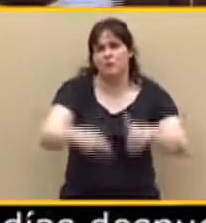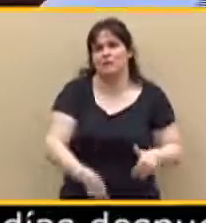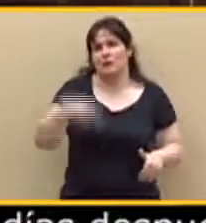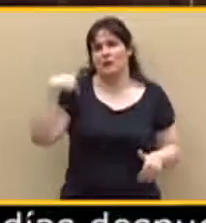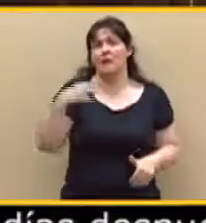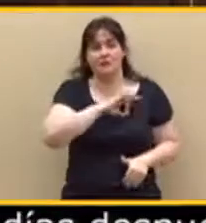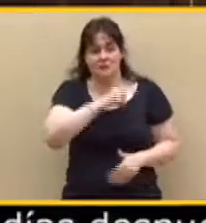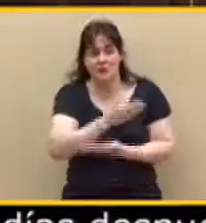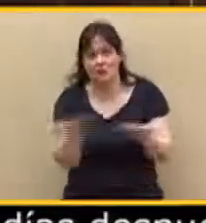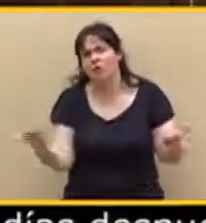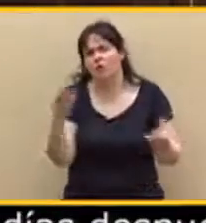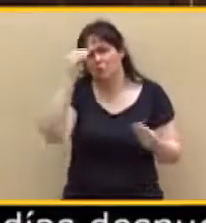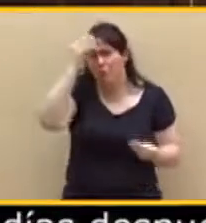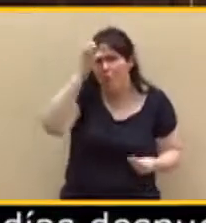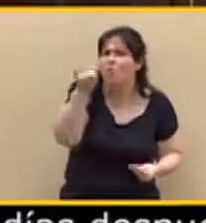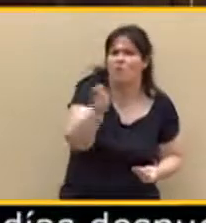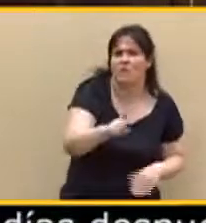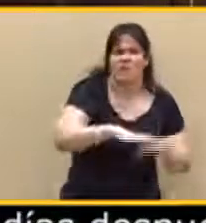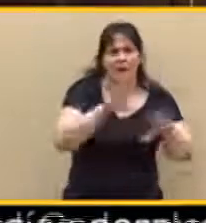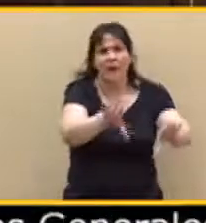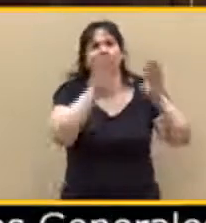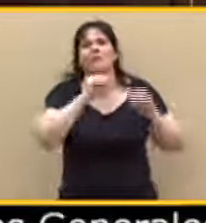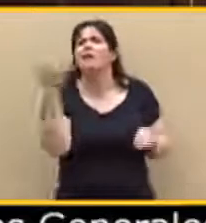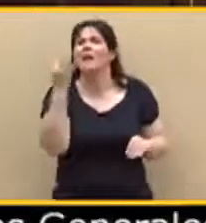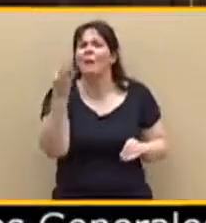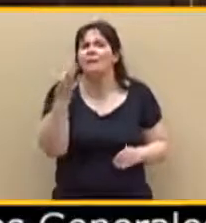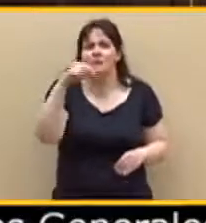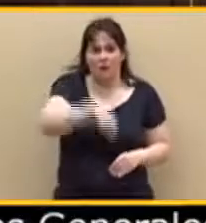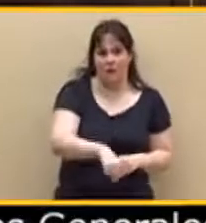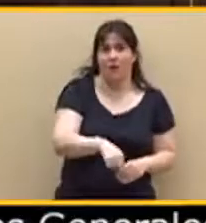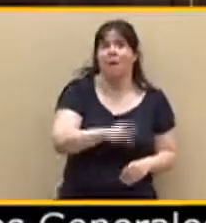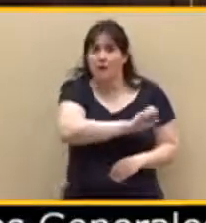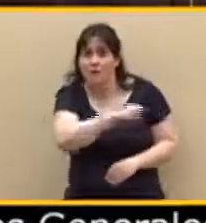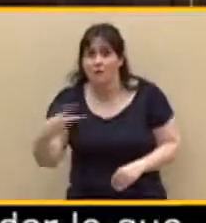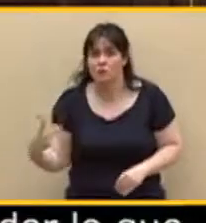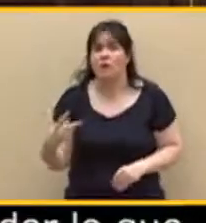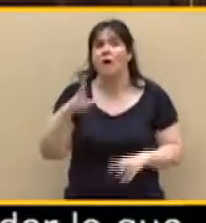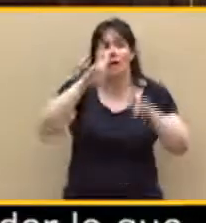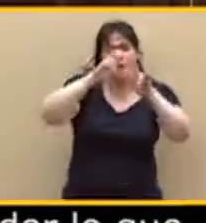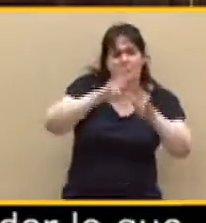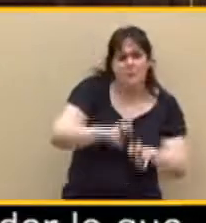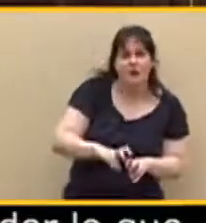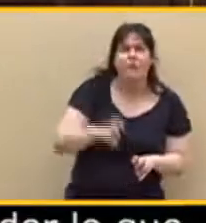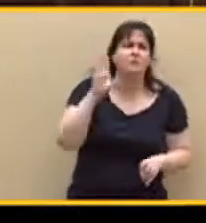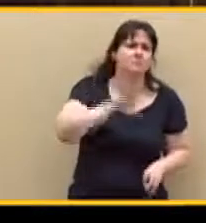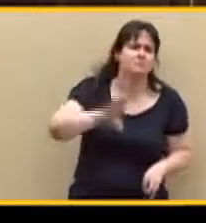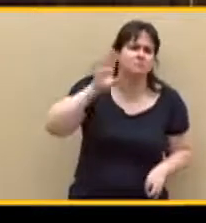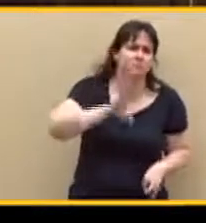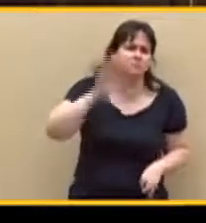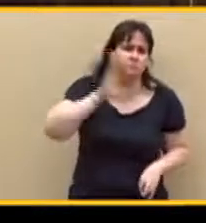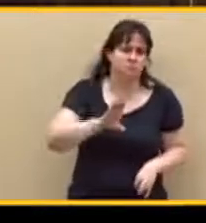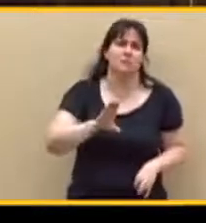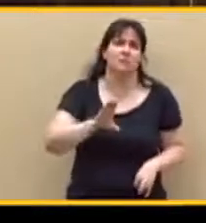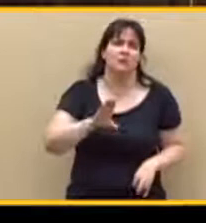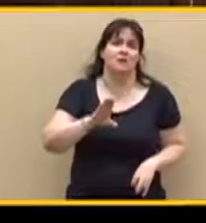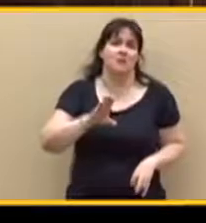hay que ser muy listo para entender lo que está pasando aquí. Y el resultado de estas investigaciones irregulares, con origen en la dirección